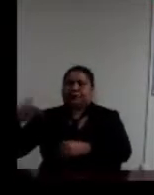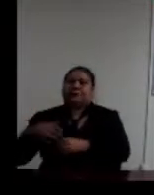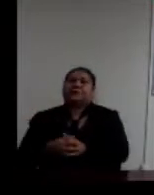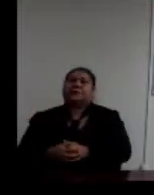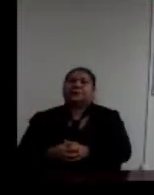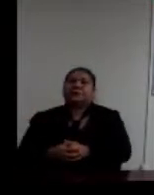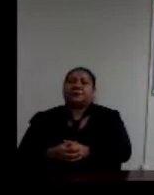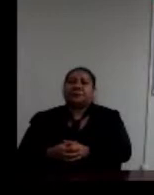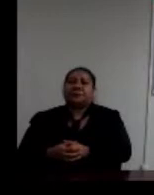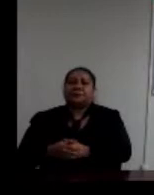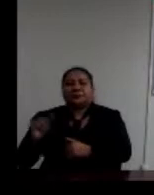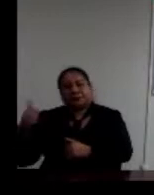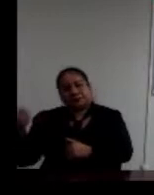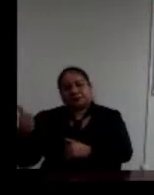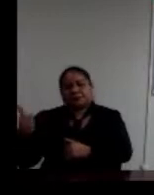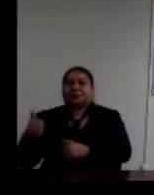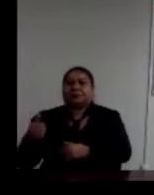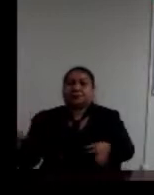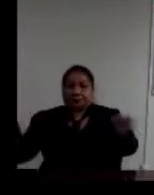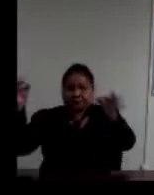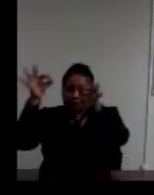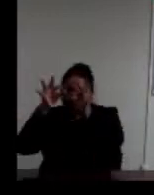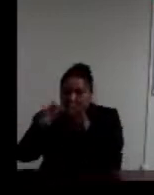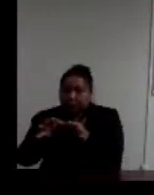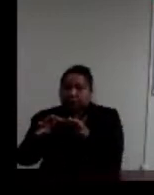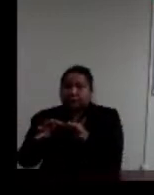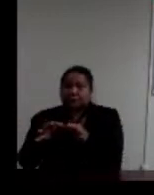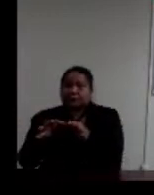hiperactividad. Otro dato relevante